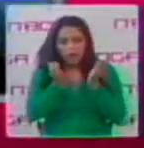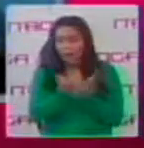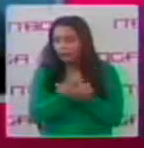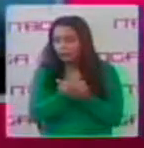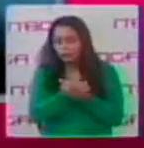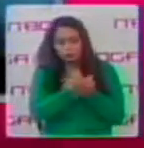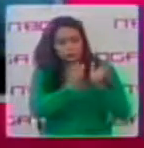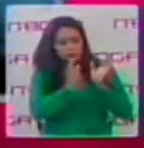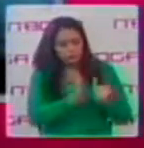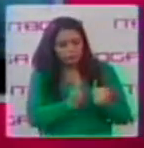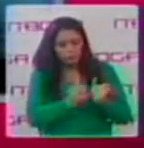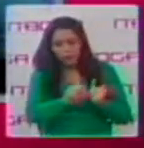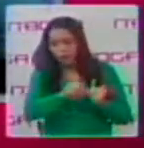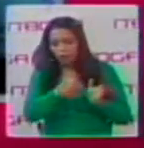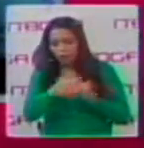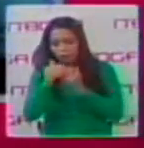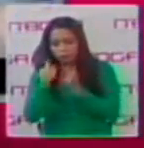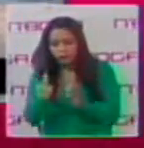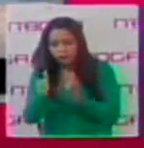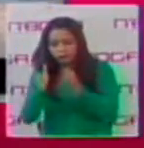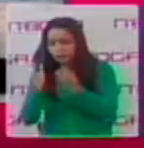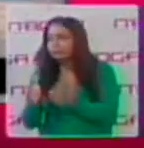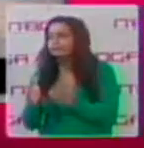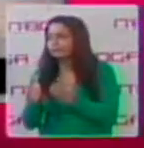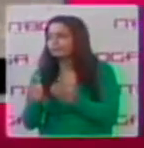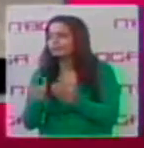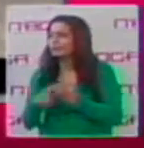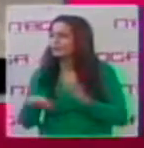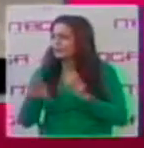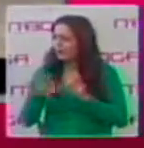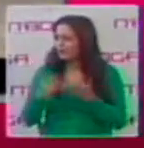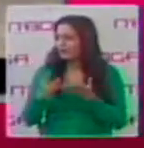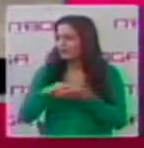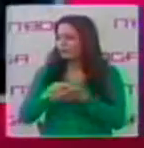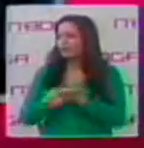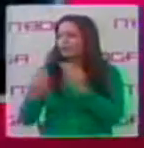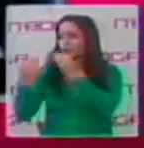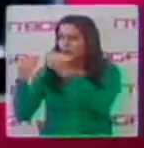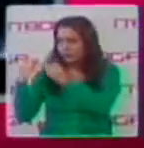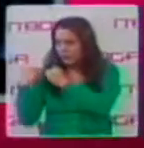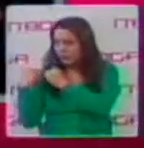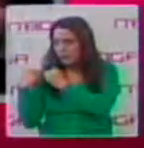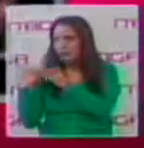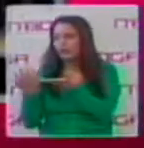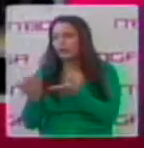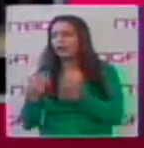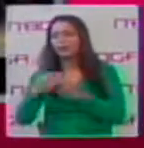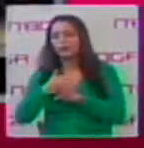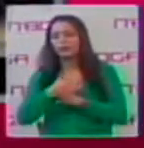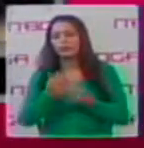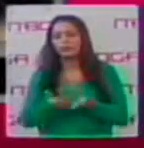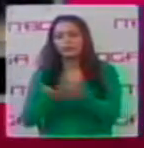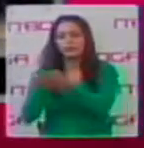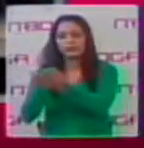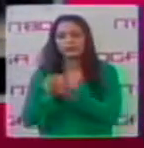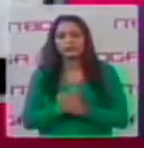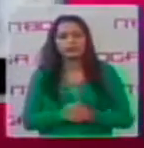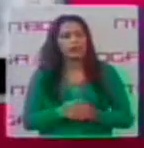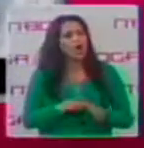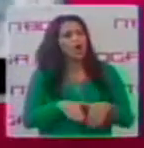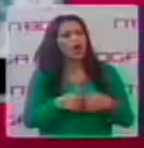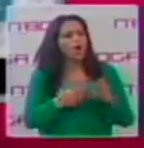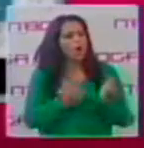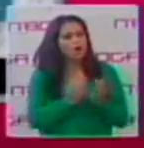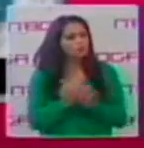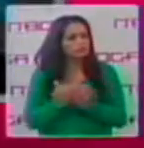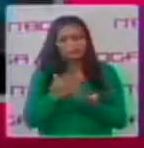manera responsable y podemos darle, esas personas pueden tener, estas cosas pueden tener otros usos. ¿Y cómo sería esta clasificación responsable